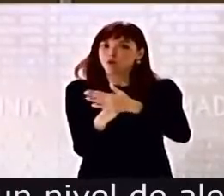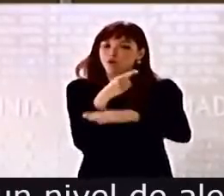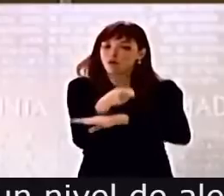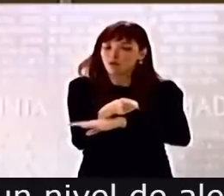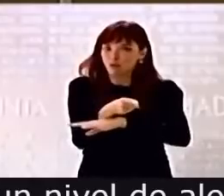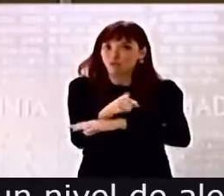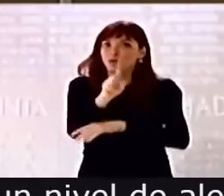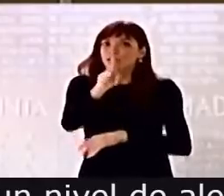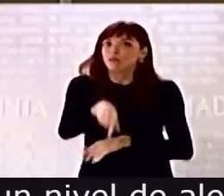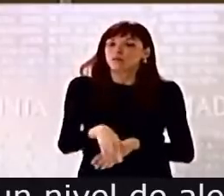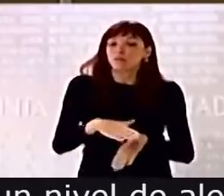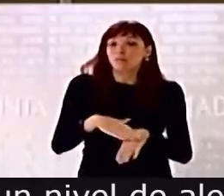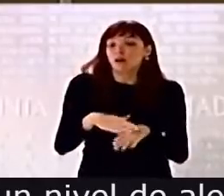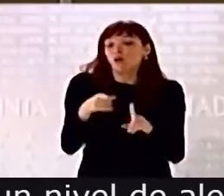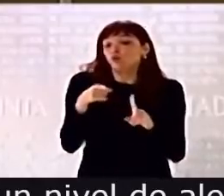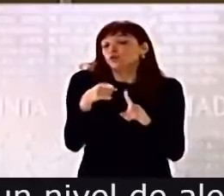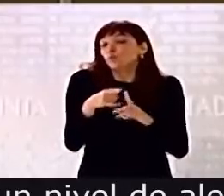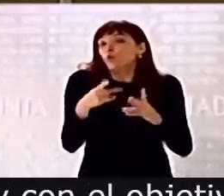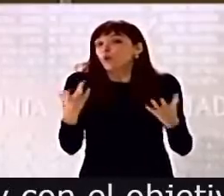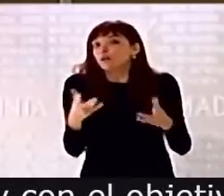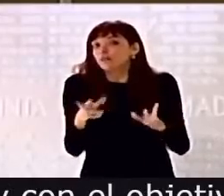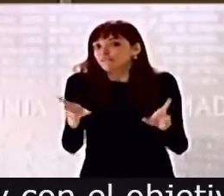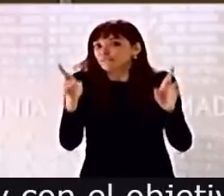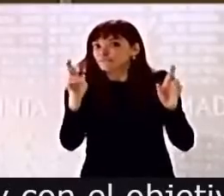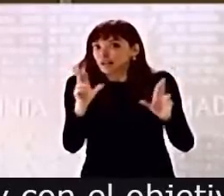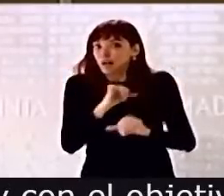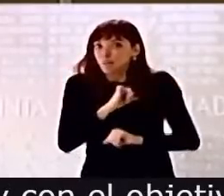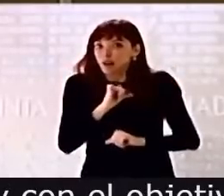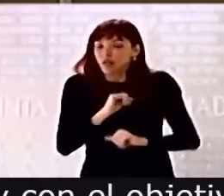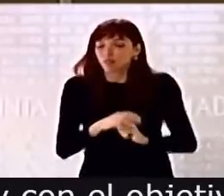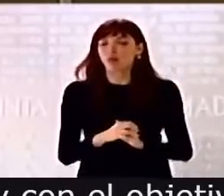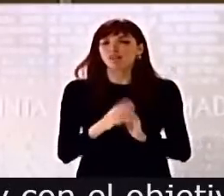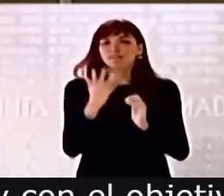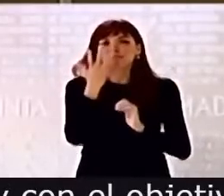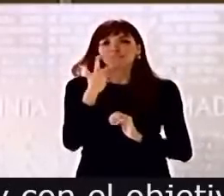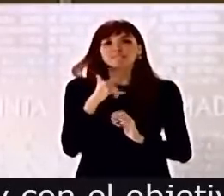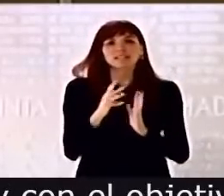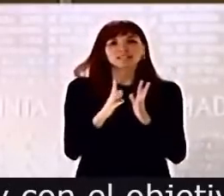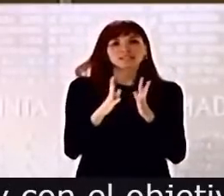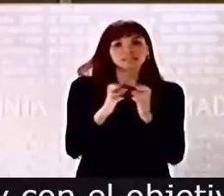objetivo, con la esperanza y con el deseo